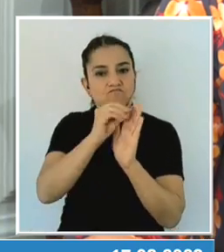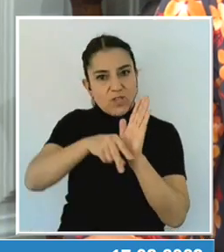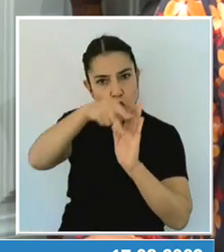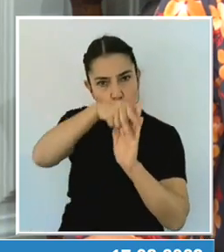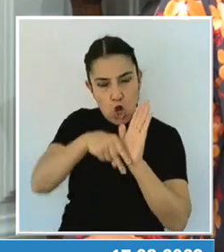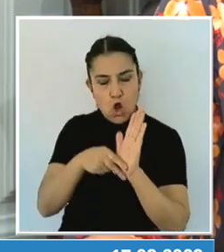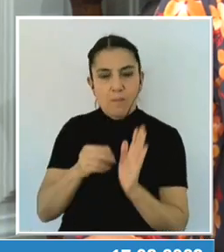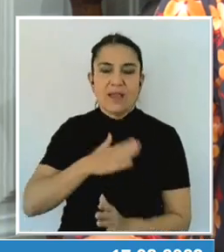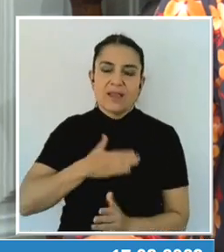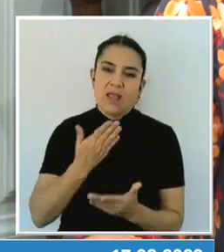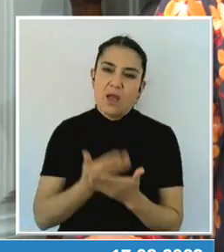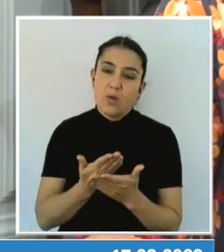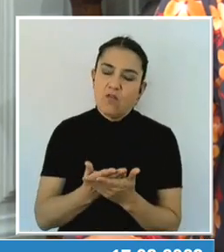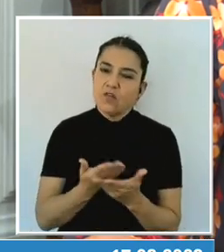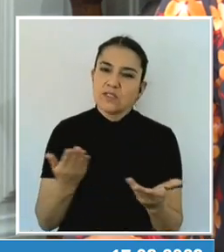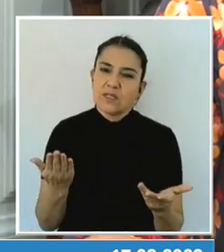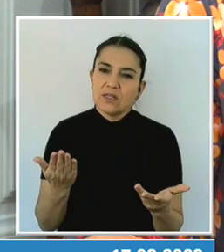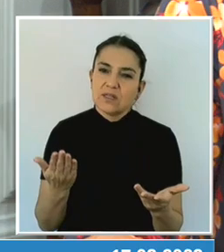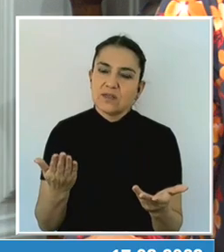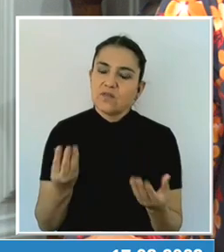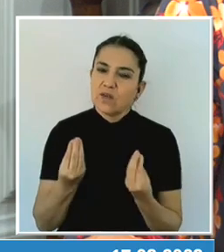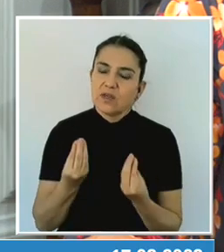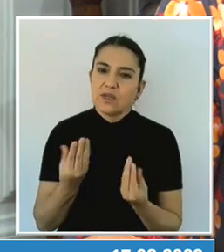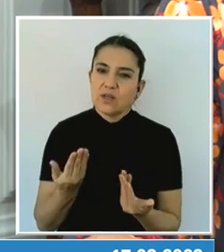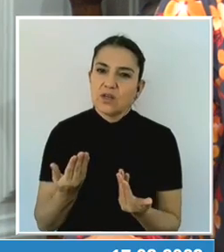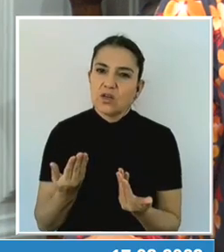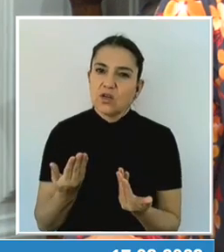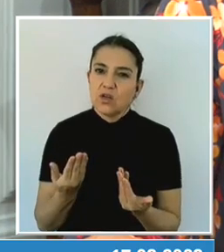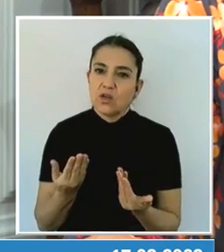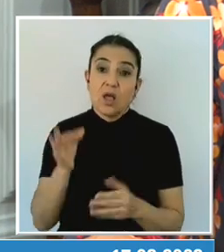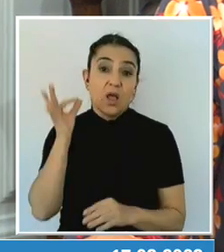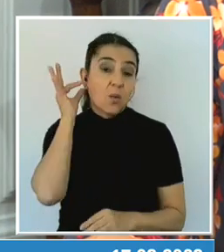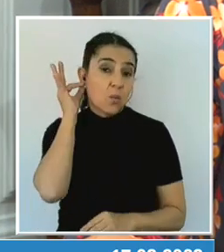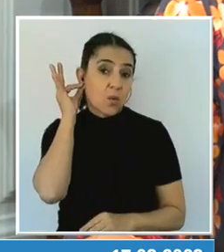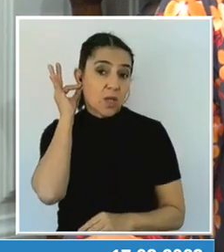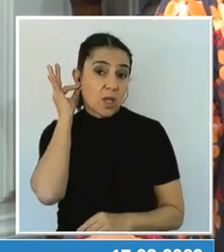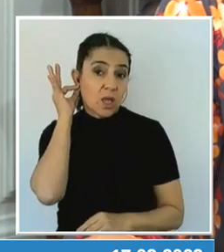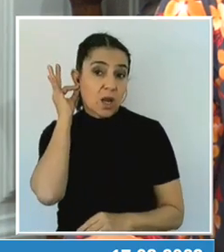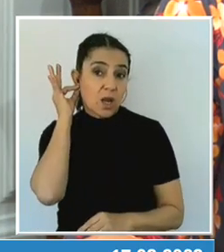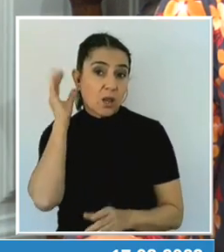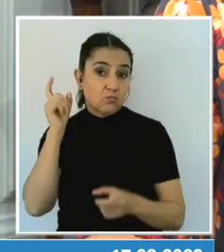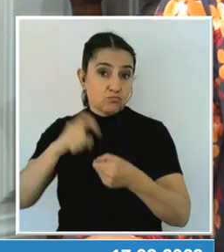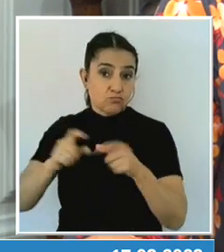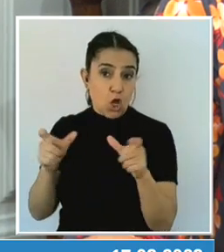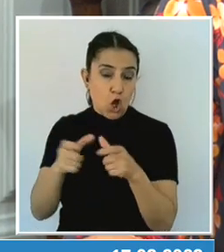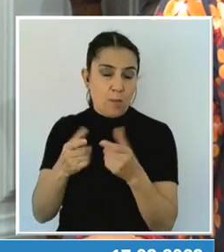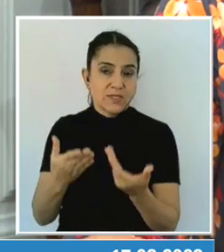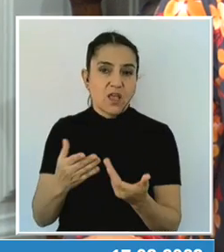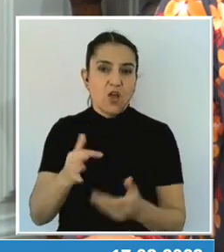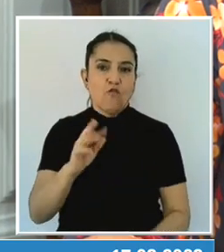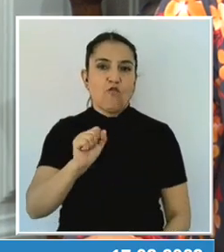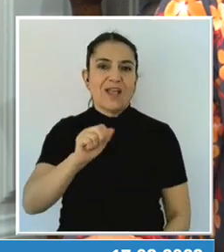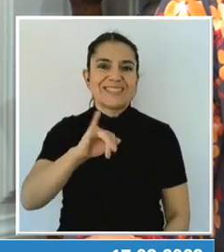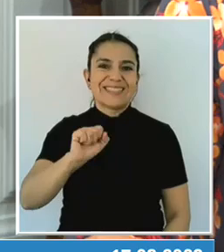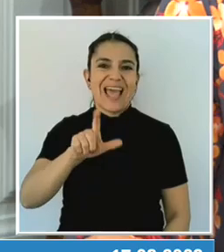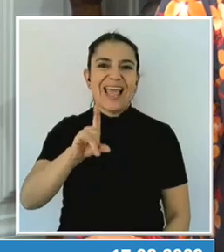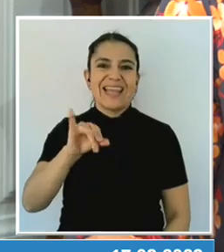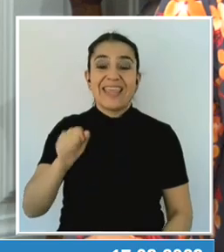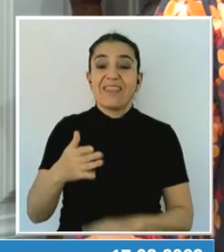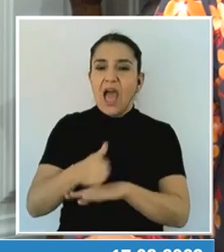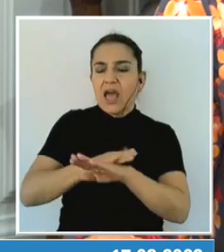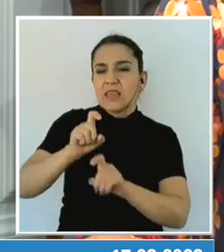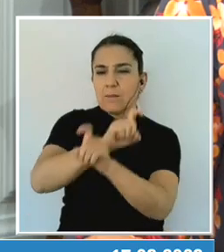bueno, la comisionada Fuensalida hizo una pregunta similar a la que yo iba a plantear a la profesora